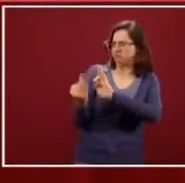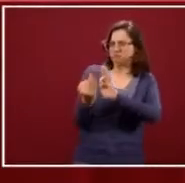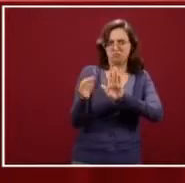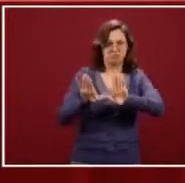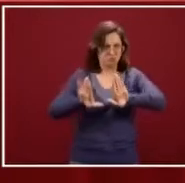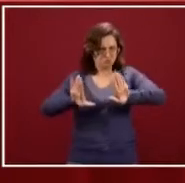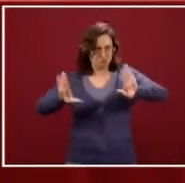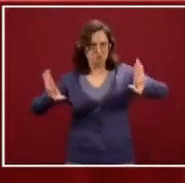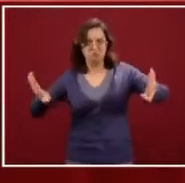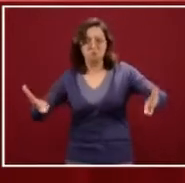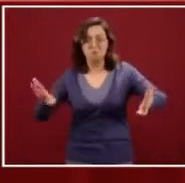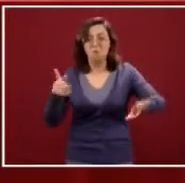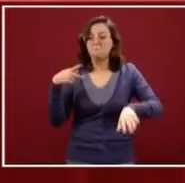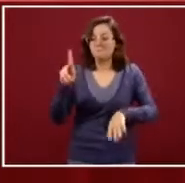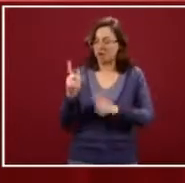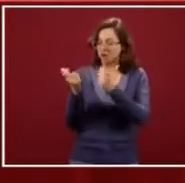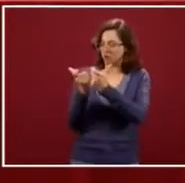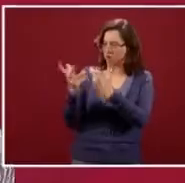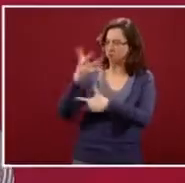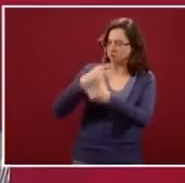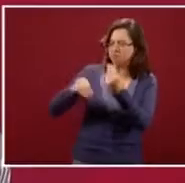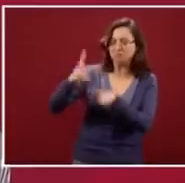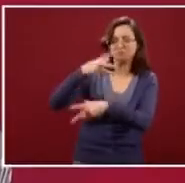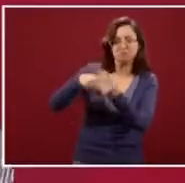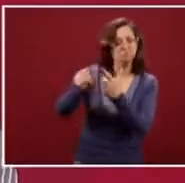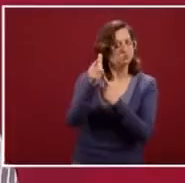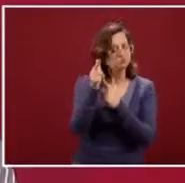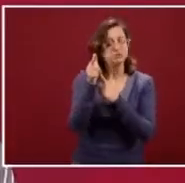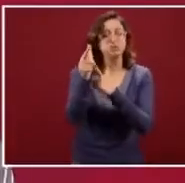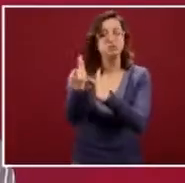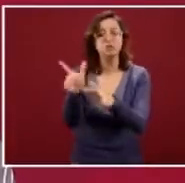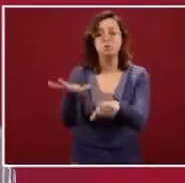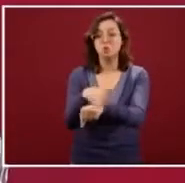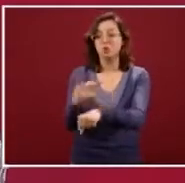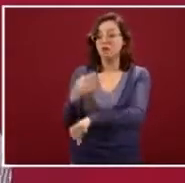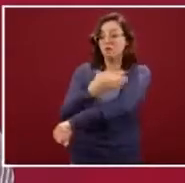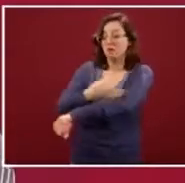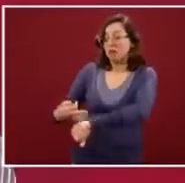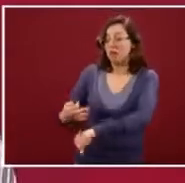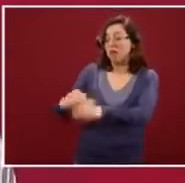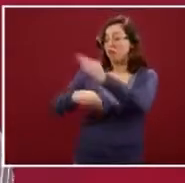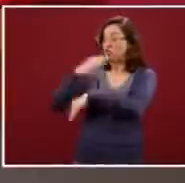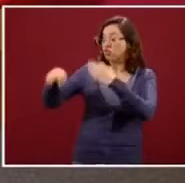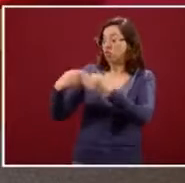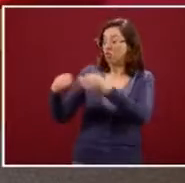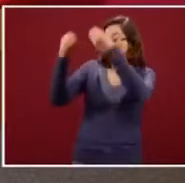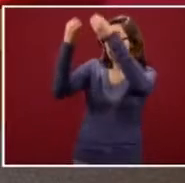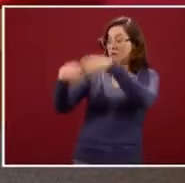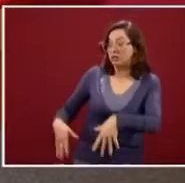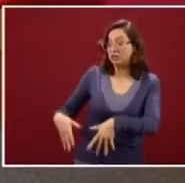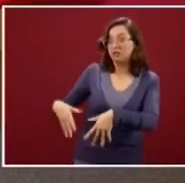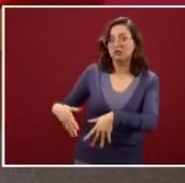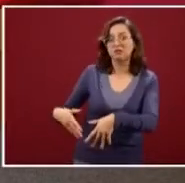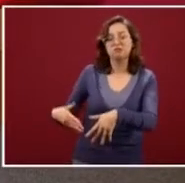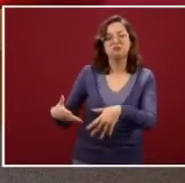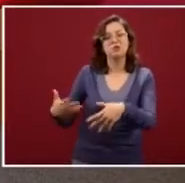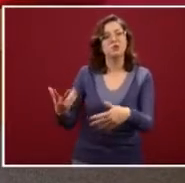economía. Familias enteras se pueden ir a la quiebra total y padecer una situación